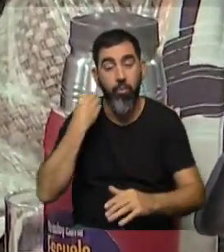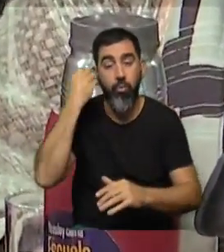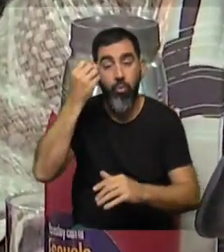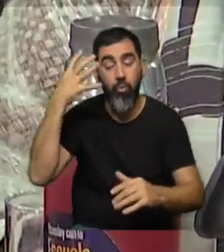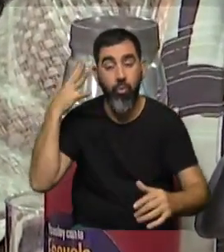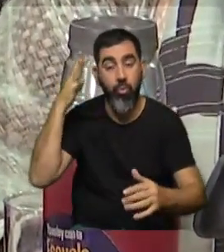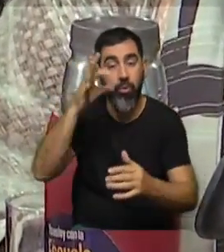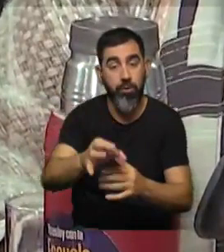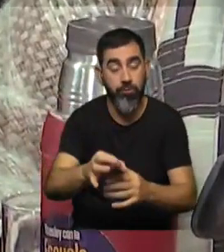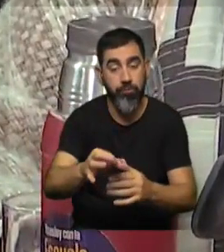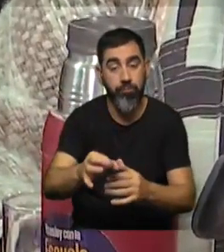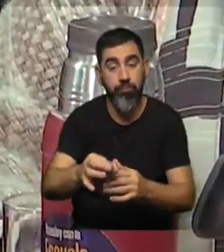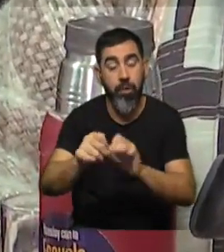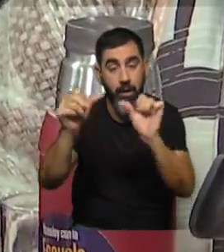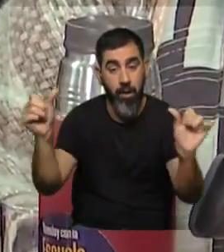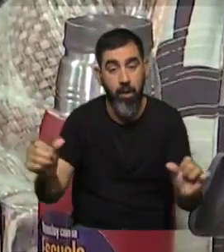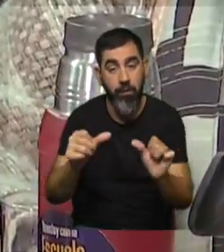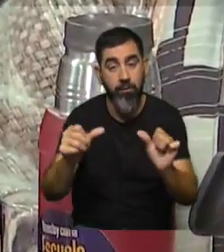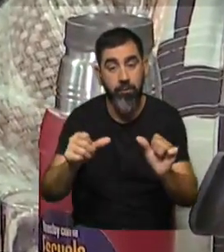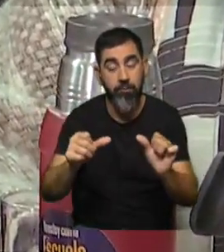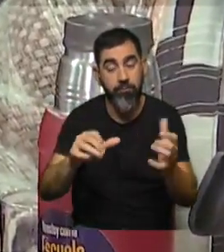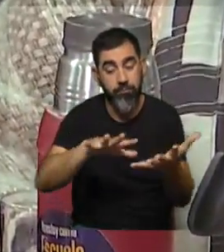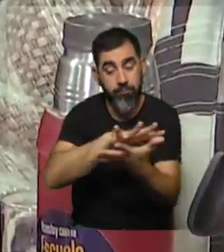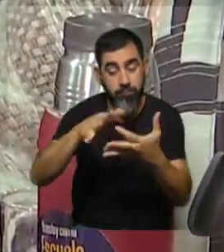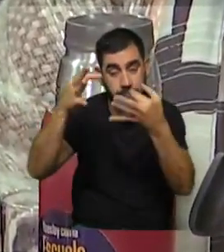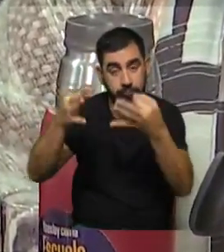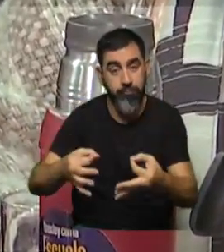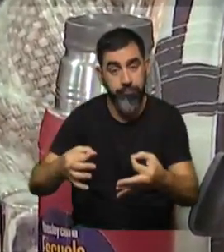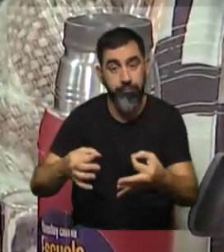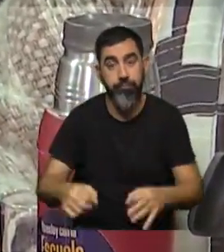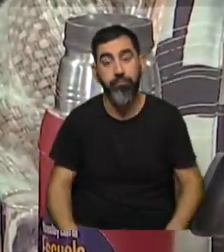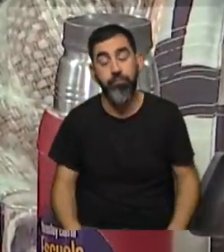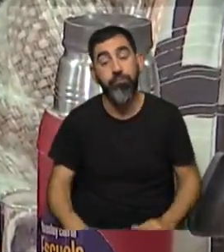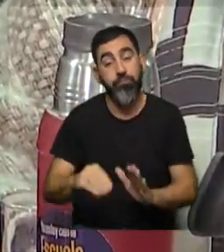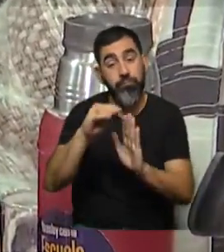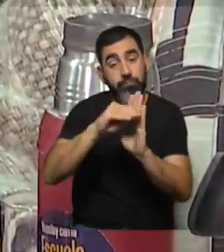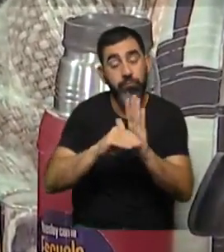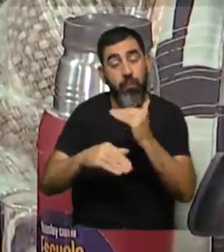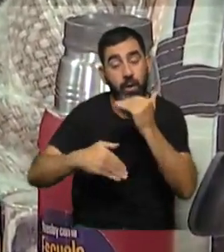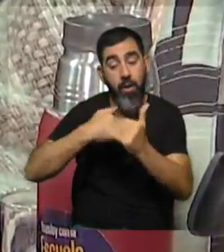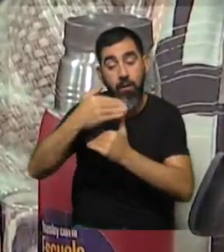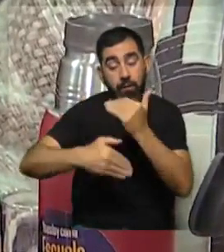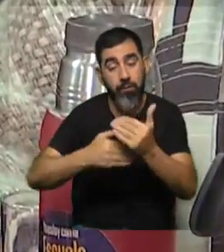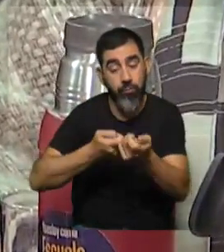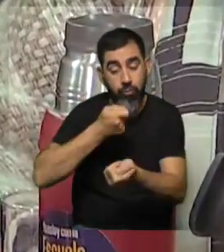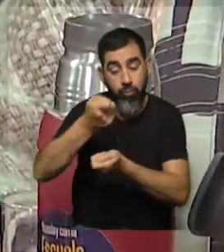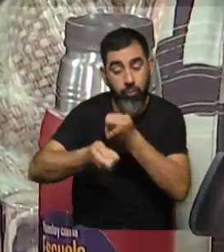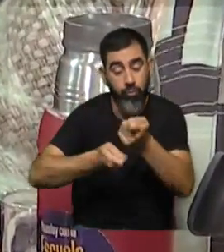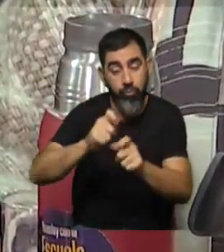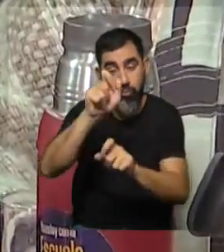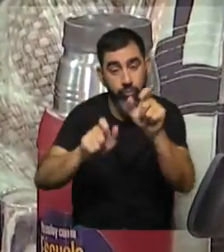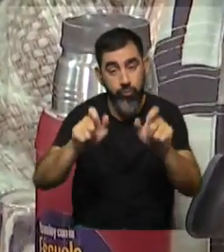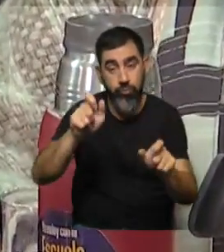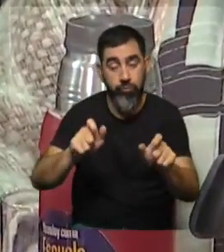pueblo a los efectos de generar la condición de un programa avanzado construido desde el pie